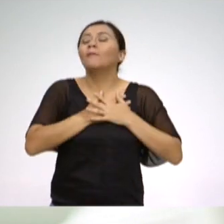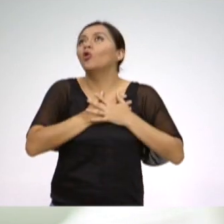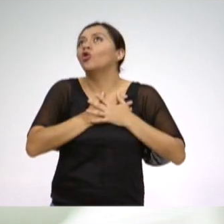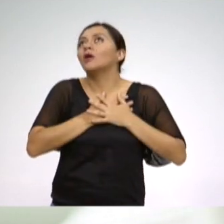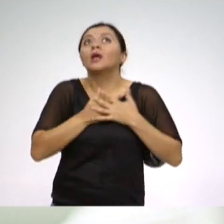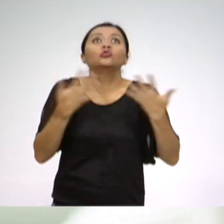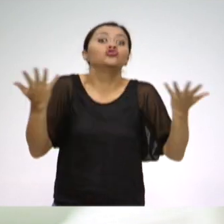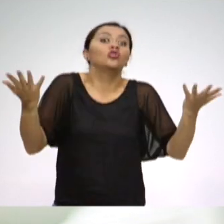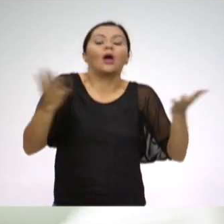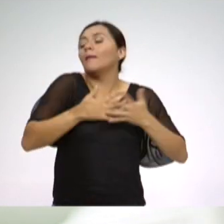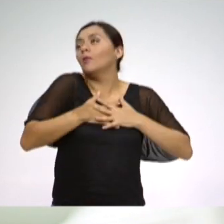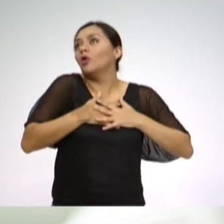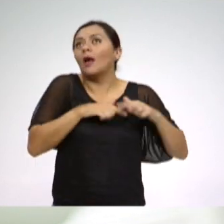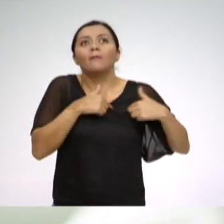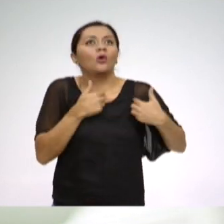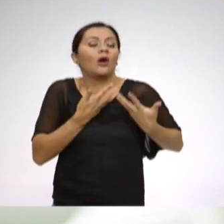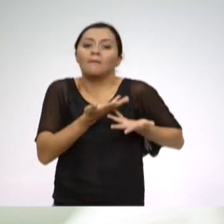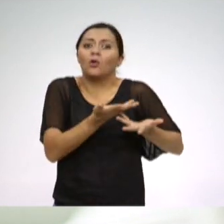y